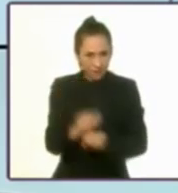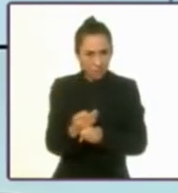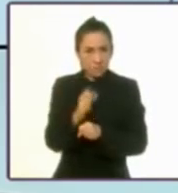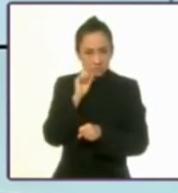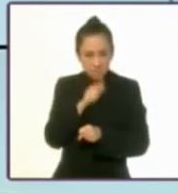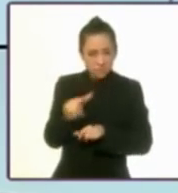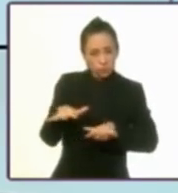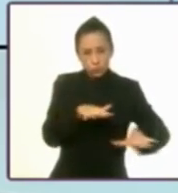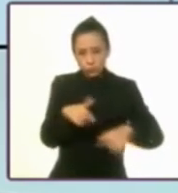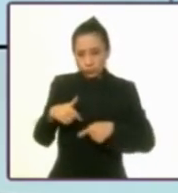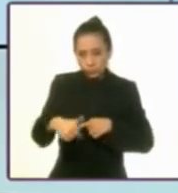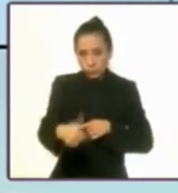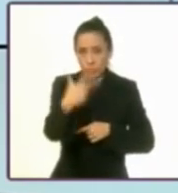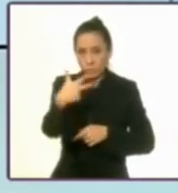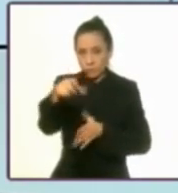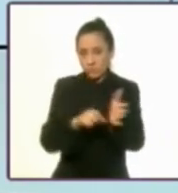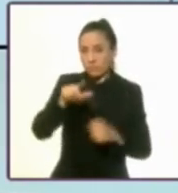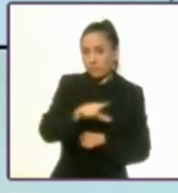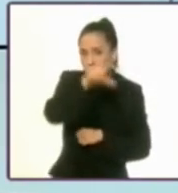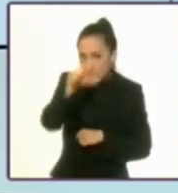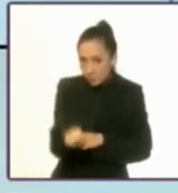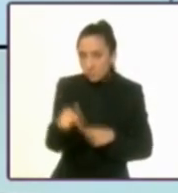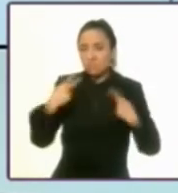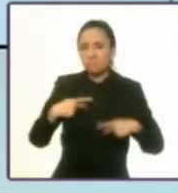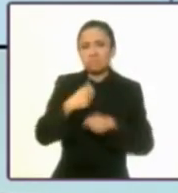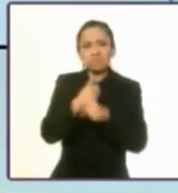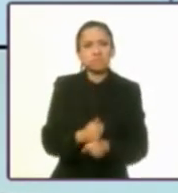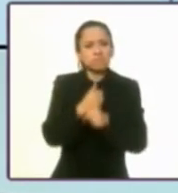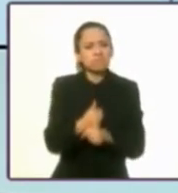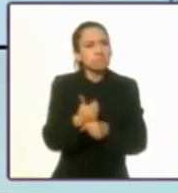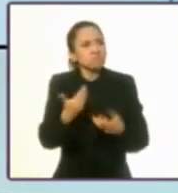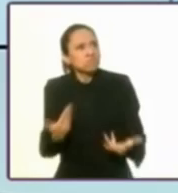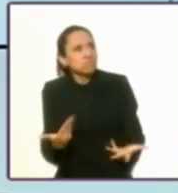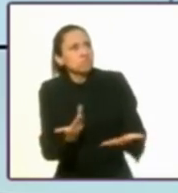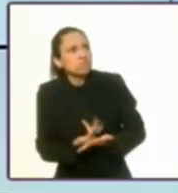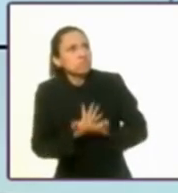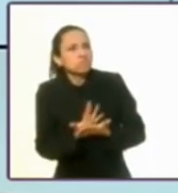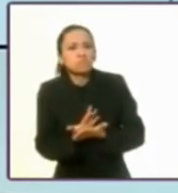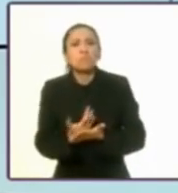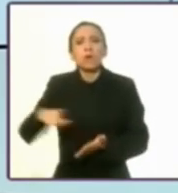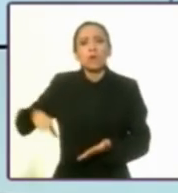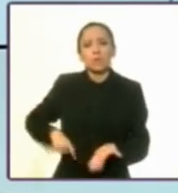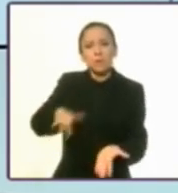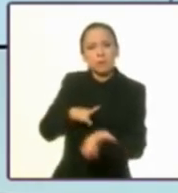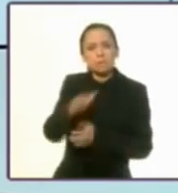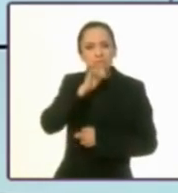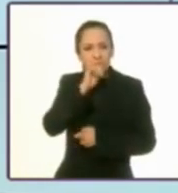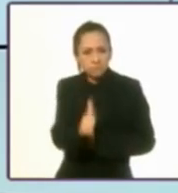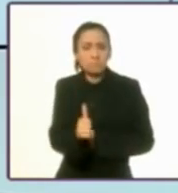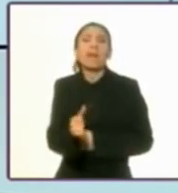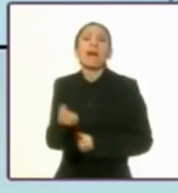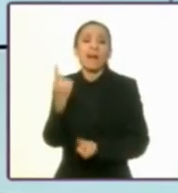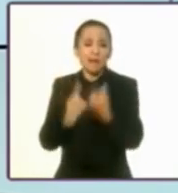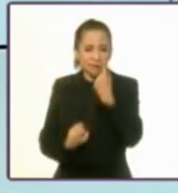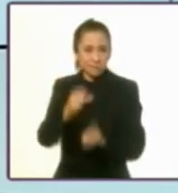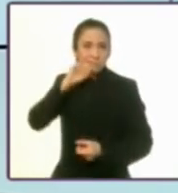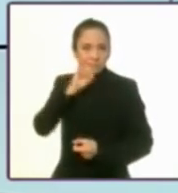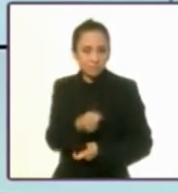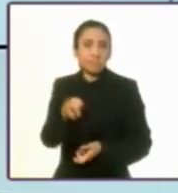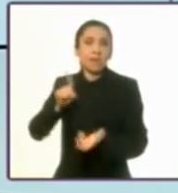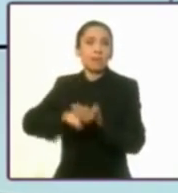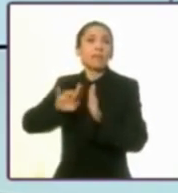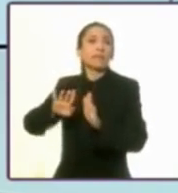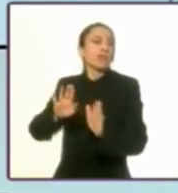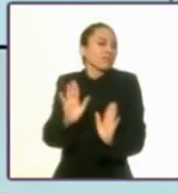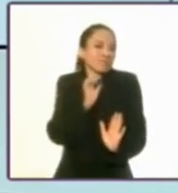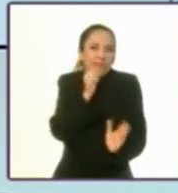sucedido el sismo los afectados sigan sin tener apoyo del gobierno y no sólo eso sino que algunos siguen viviendo en campamentos en la calle el